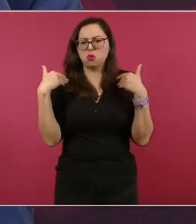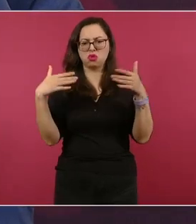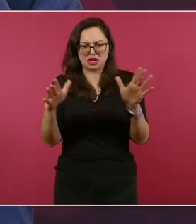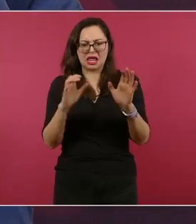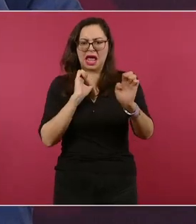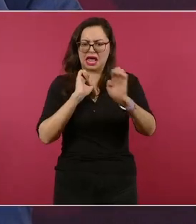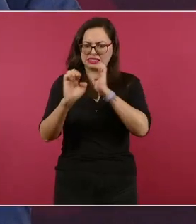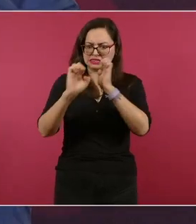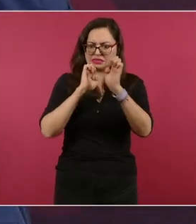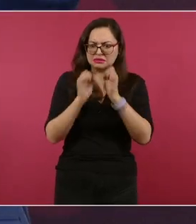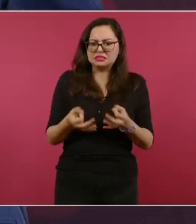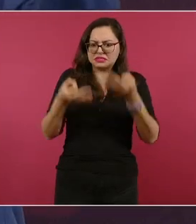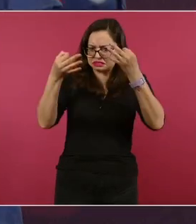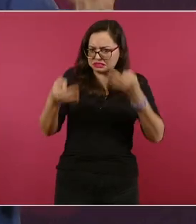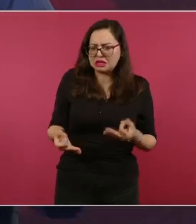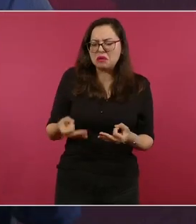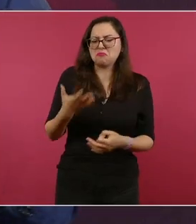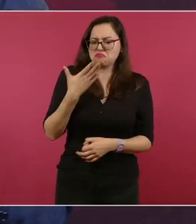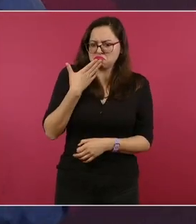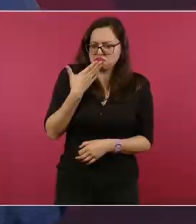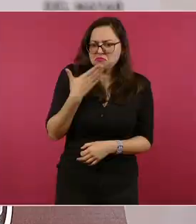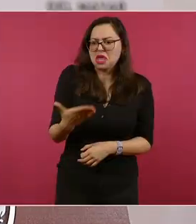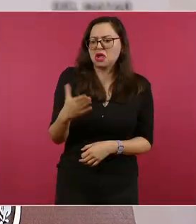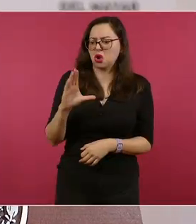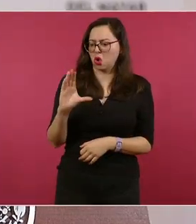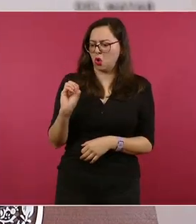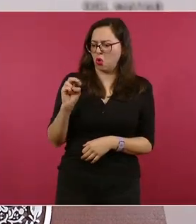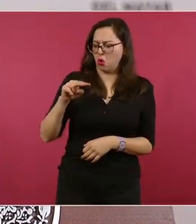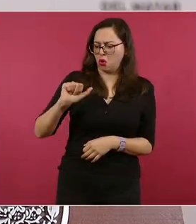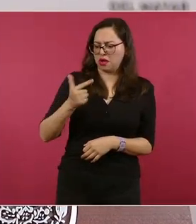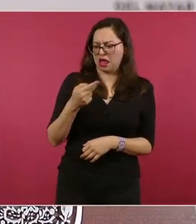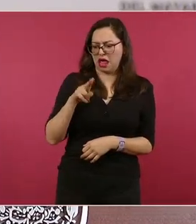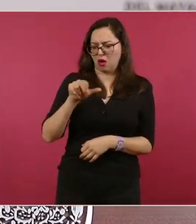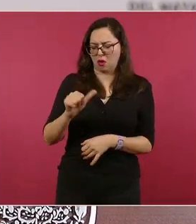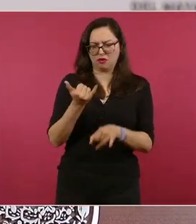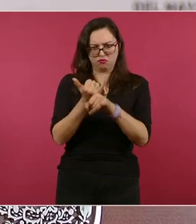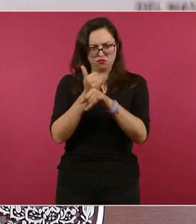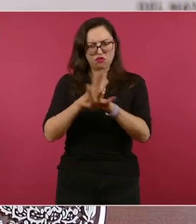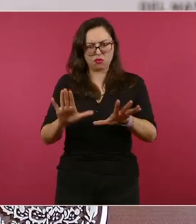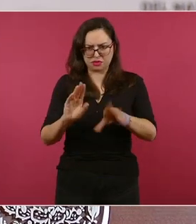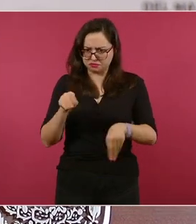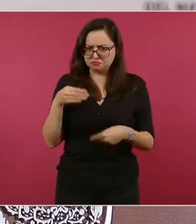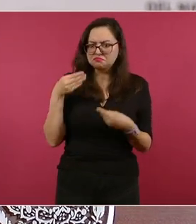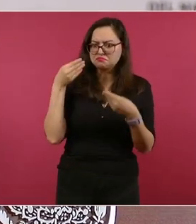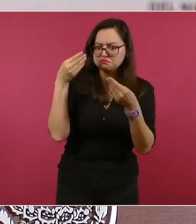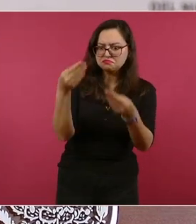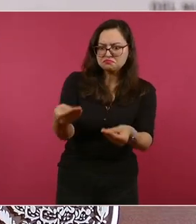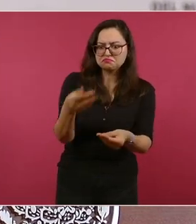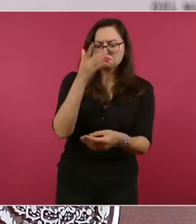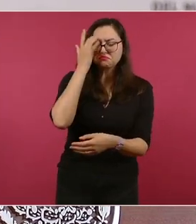gusto para que tengas pues una información